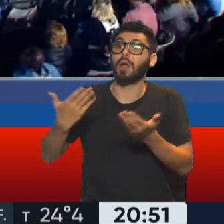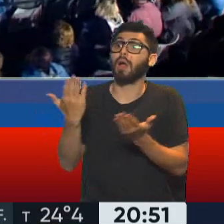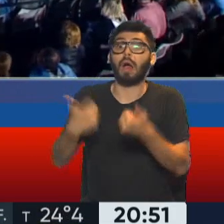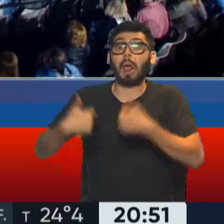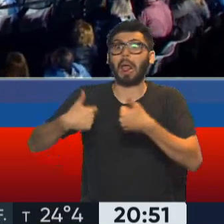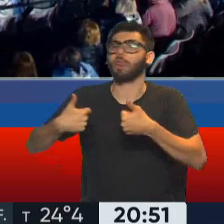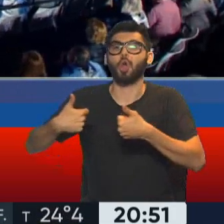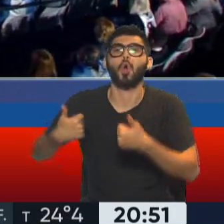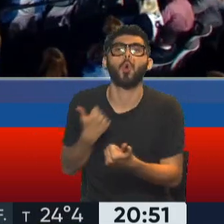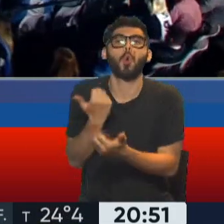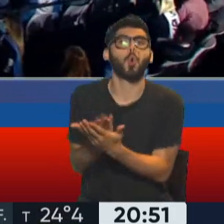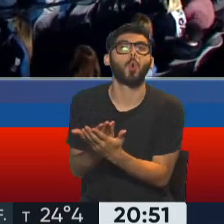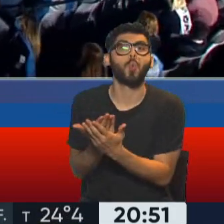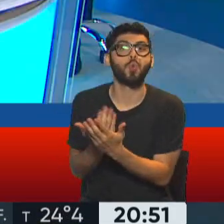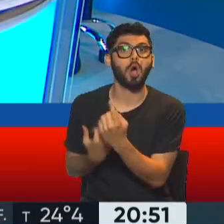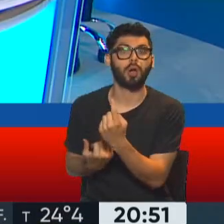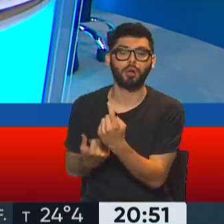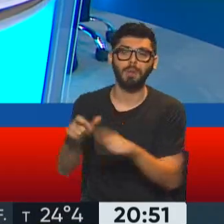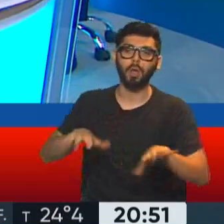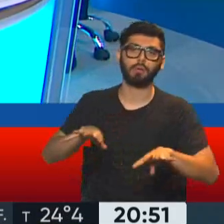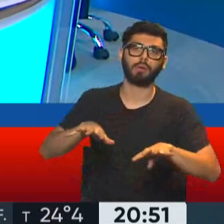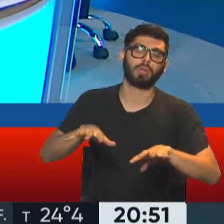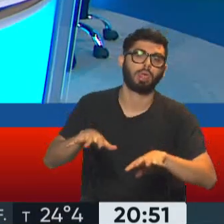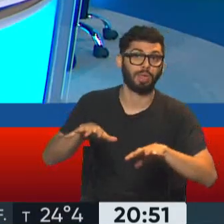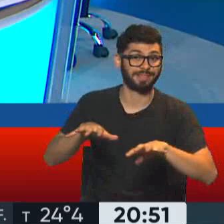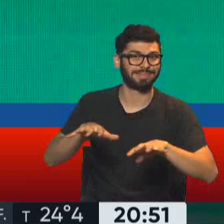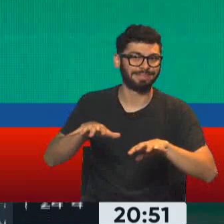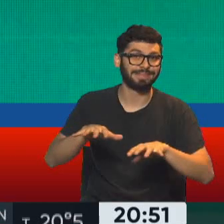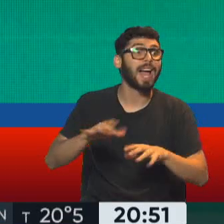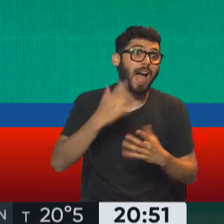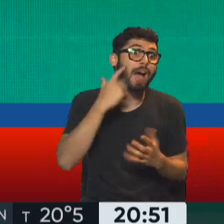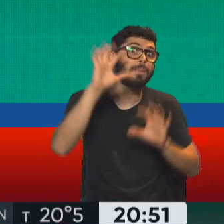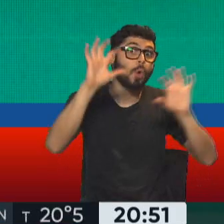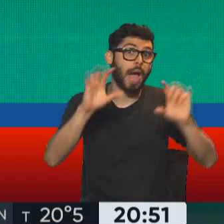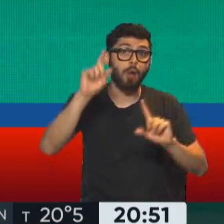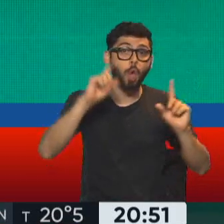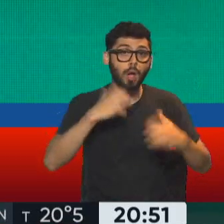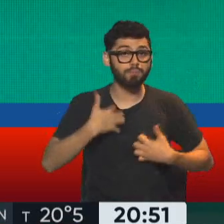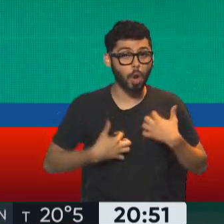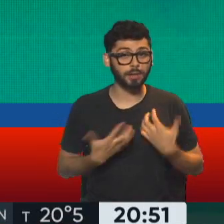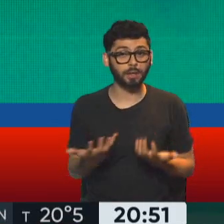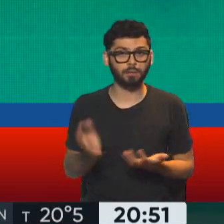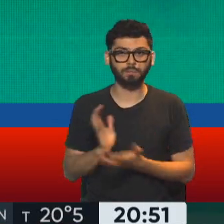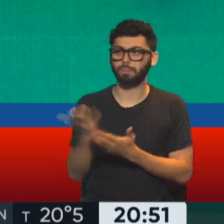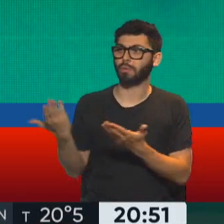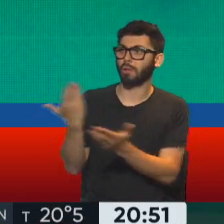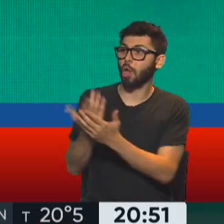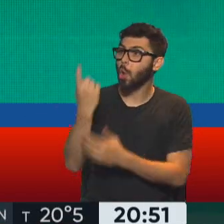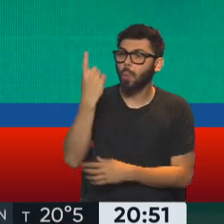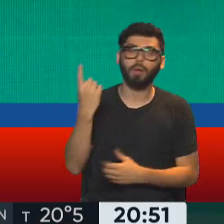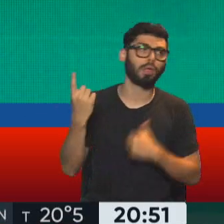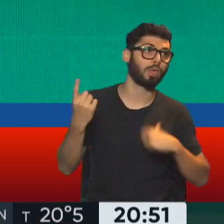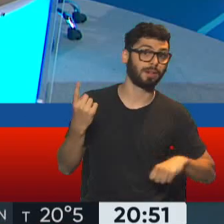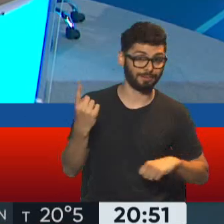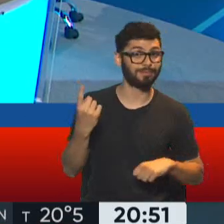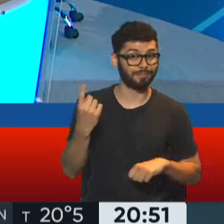desanimar a mucha gente. Sí, claro, sí, porque después hay que mirar el escenario en cada una de las provincias, en alguno incluso molesta esto de que se impongan determinados candidatos o determinadas candidatas. ¿No le están